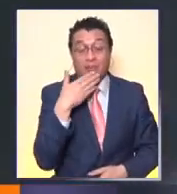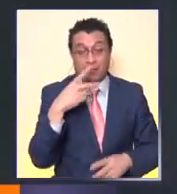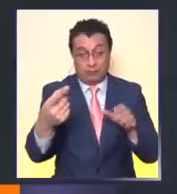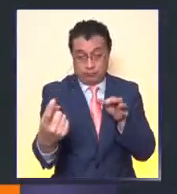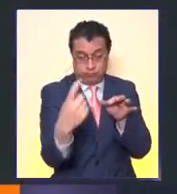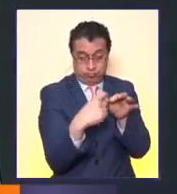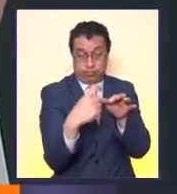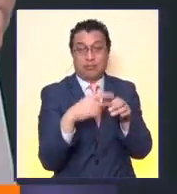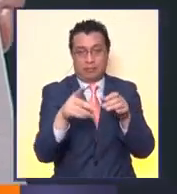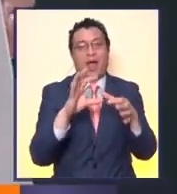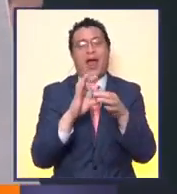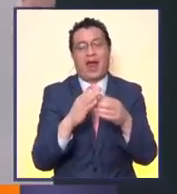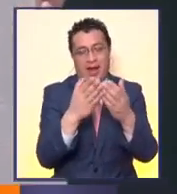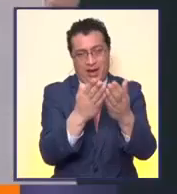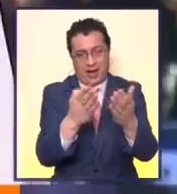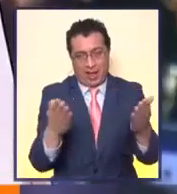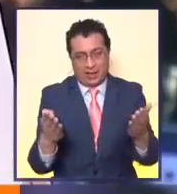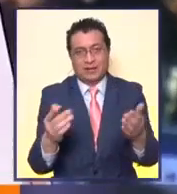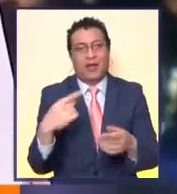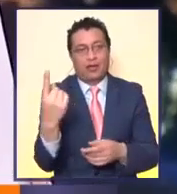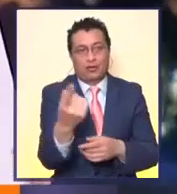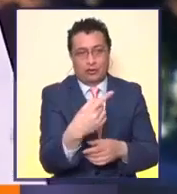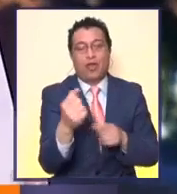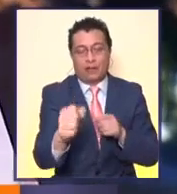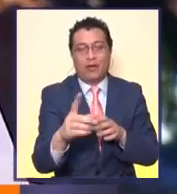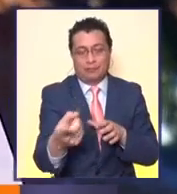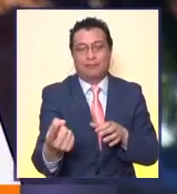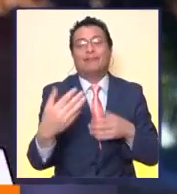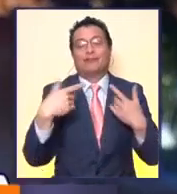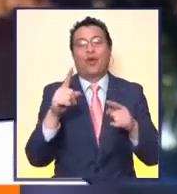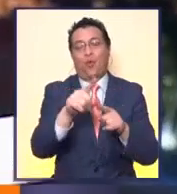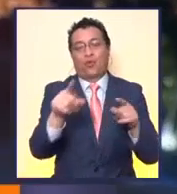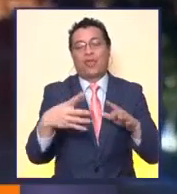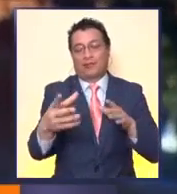los agradecimientos por ser parte también ustedes de este reconocimiento